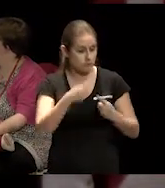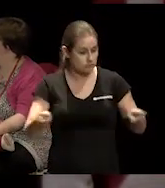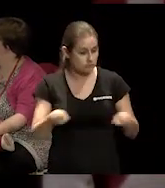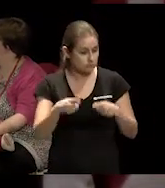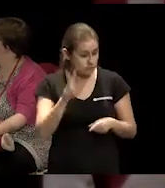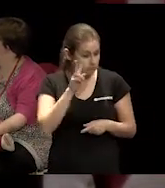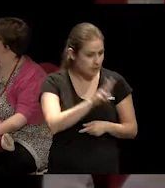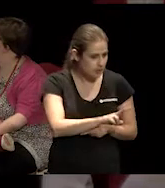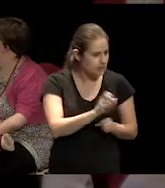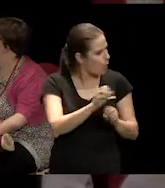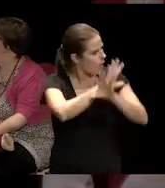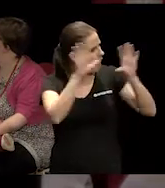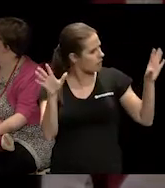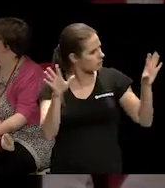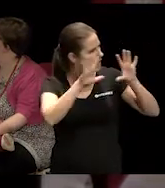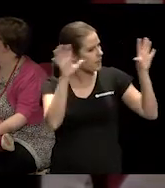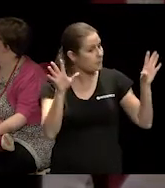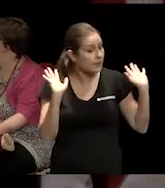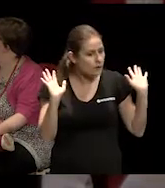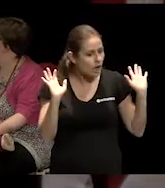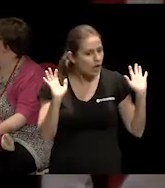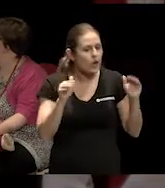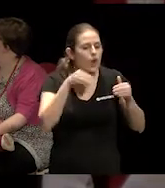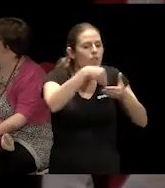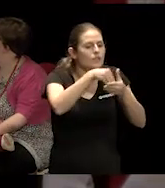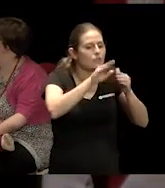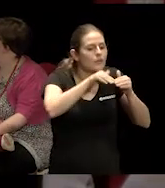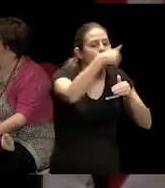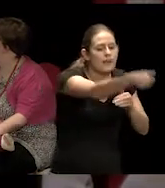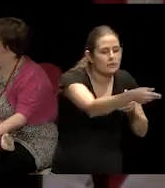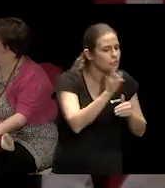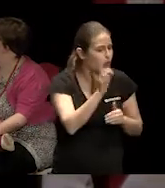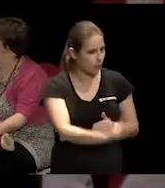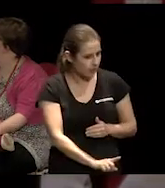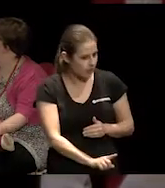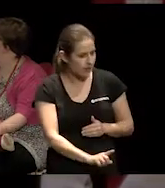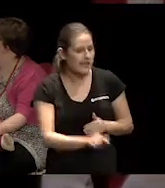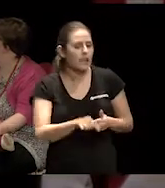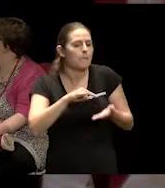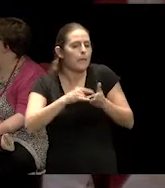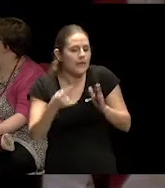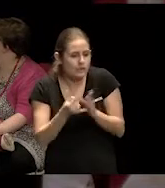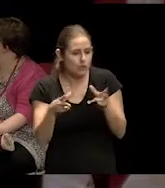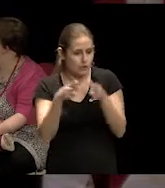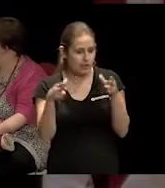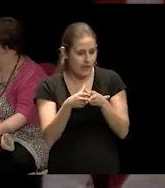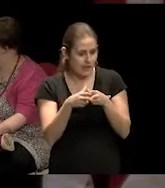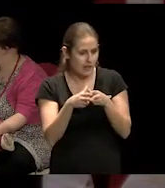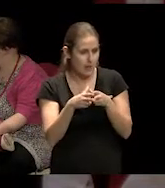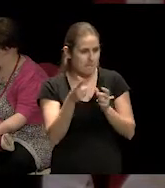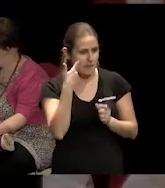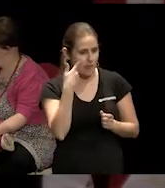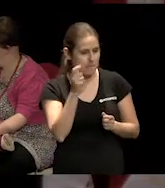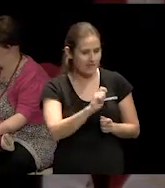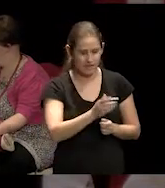cuando no lo ves? Y estas cosas de que es un proyecto social. Y claro, nos vemos hace unos meses que